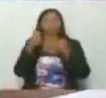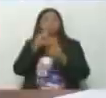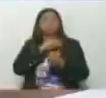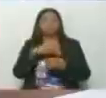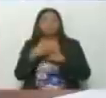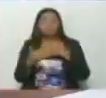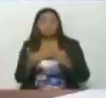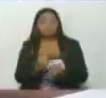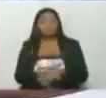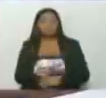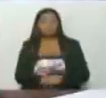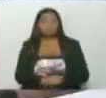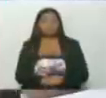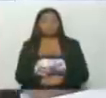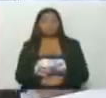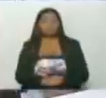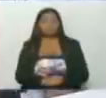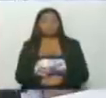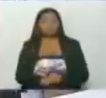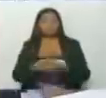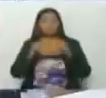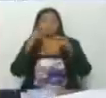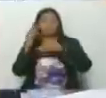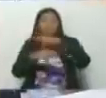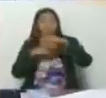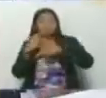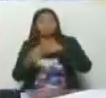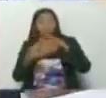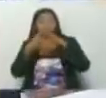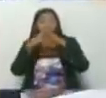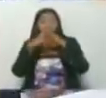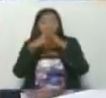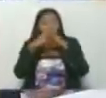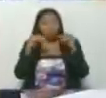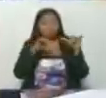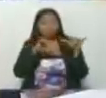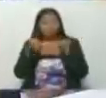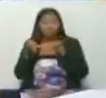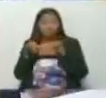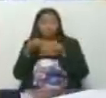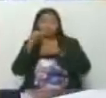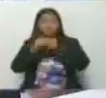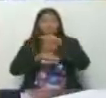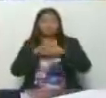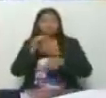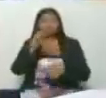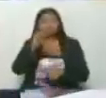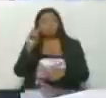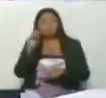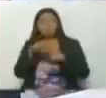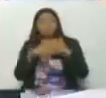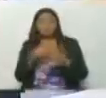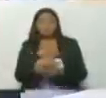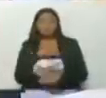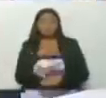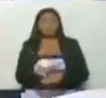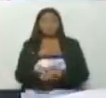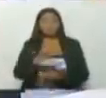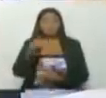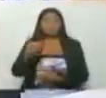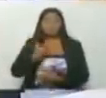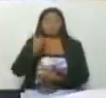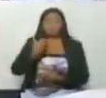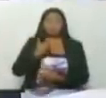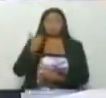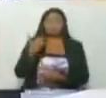tan ruda tan aguda todas las revoluciones todas a lo largo del siglo 20 y en este siglo 21 han sufrido